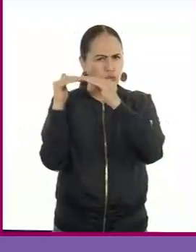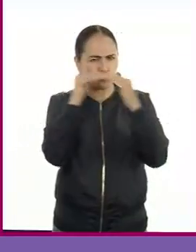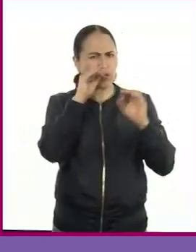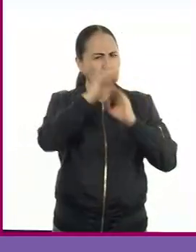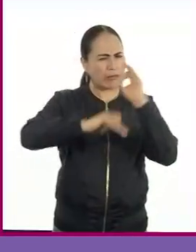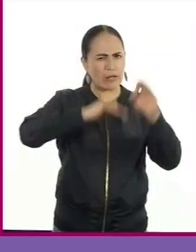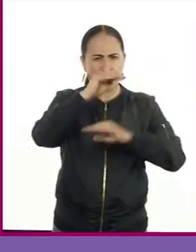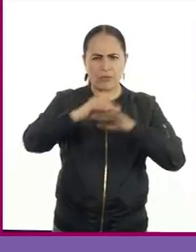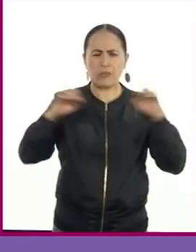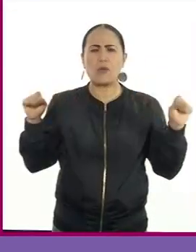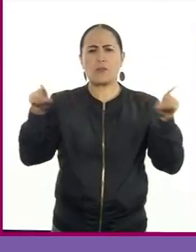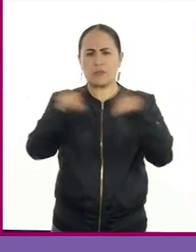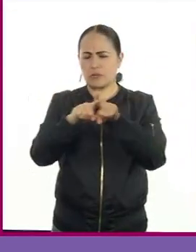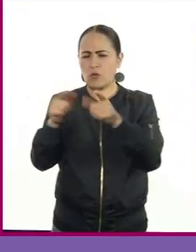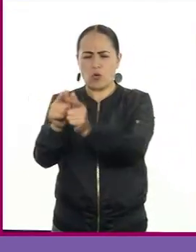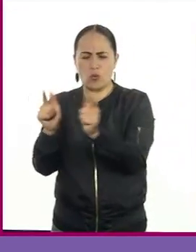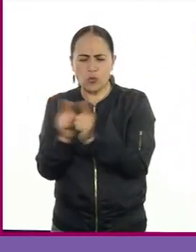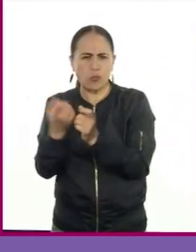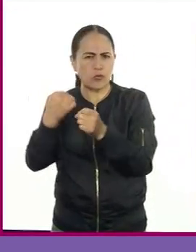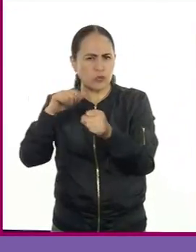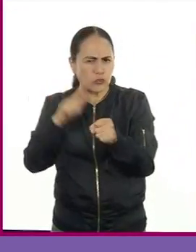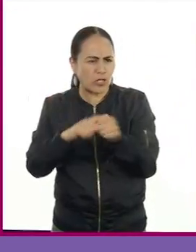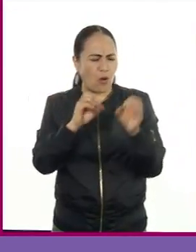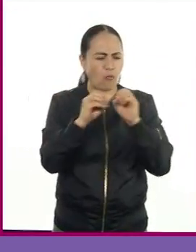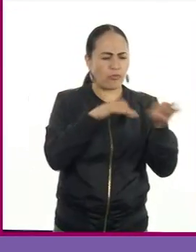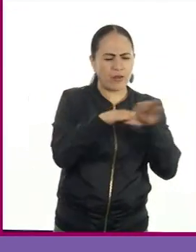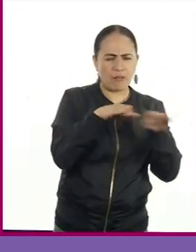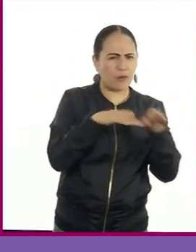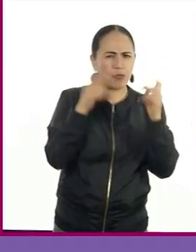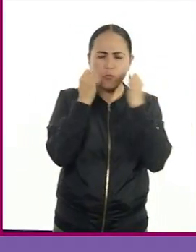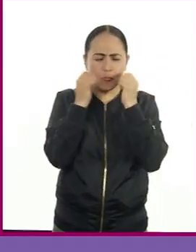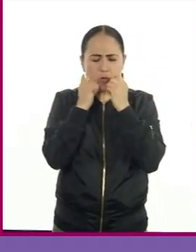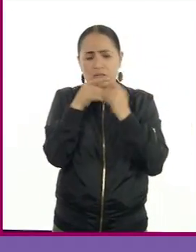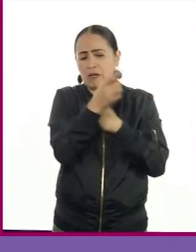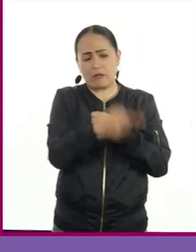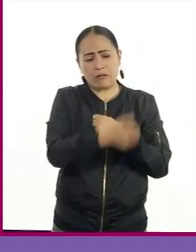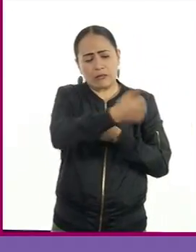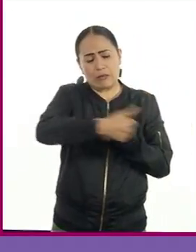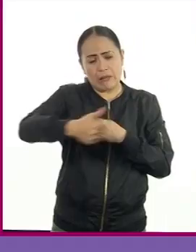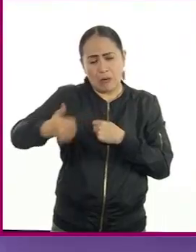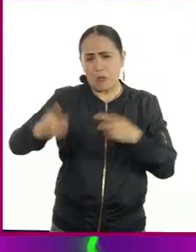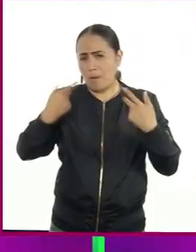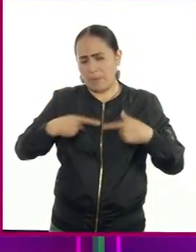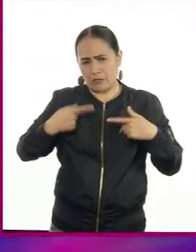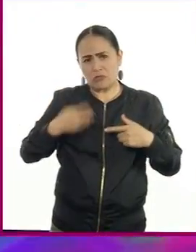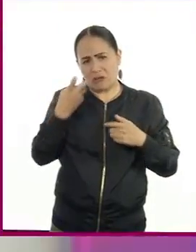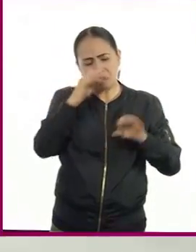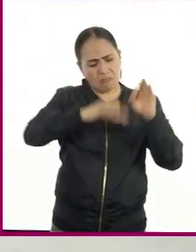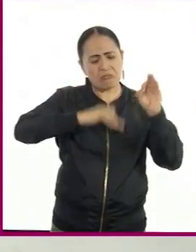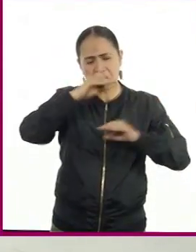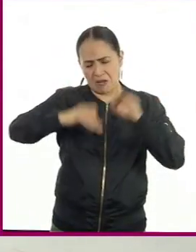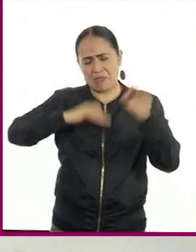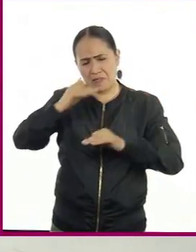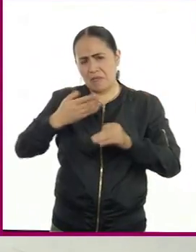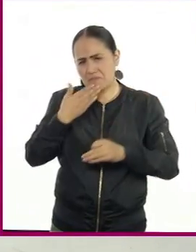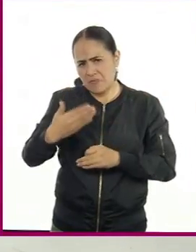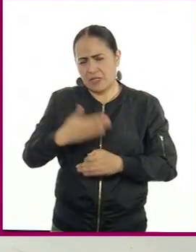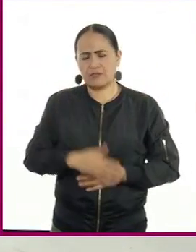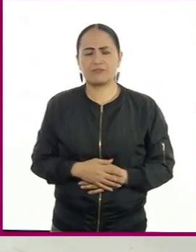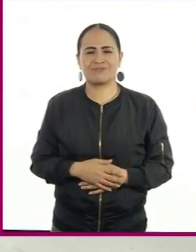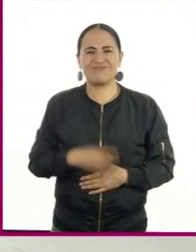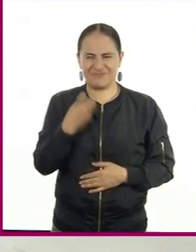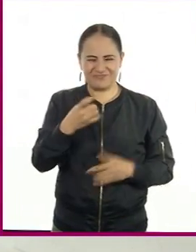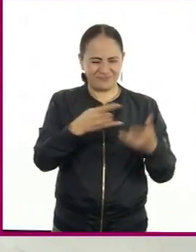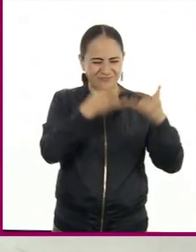personas, sin importarme grupo social o trabajo. Al fin y al cabo son personas y deben ser tratadas como tal. Los